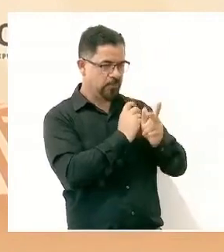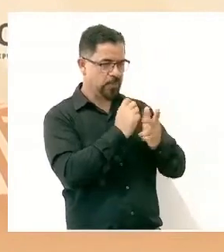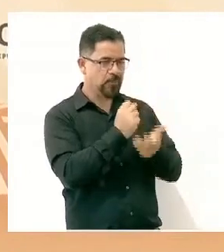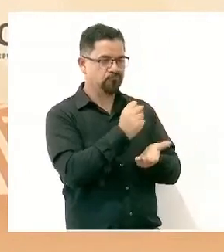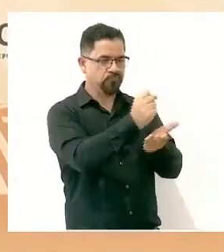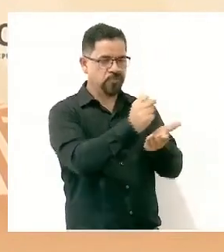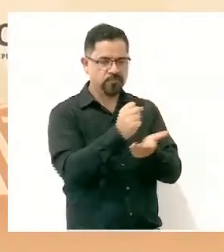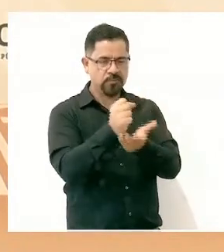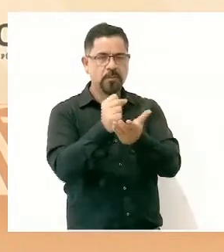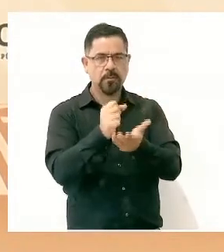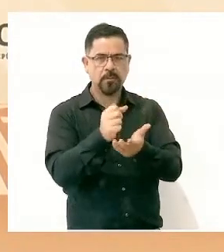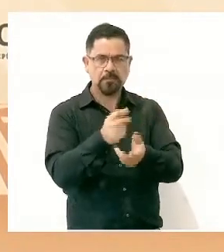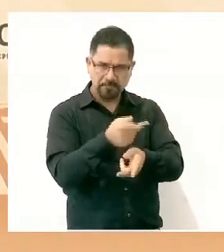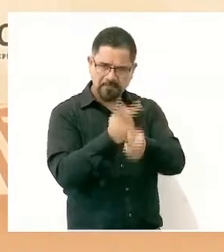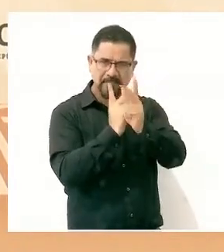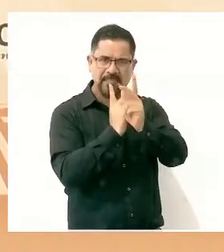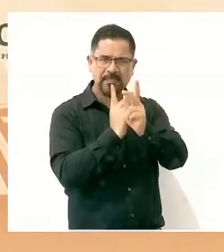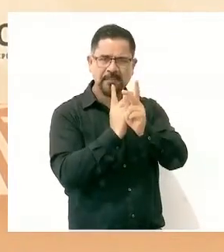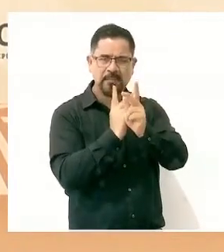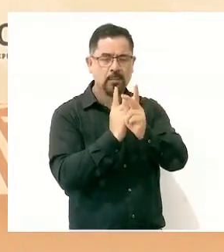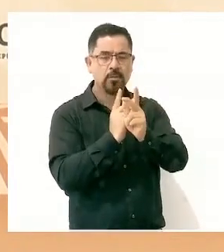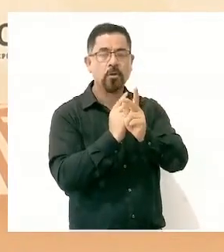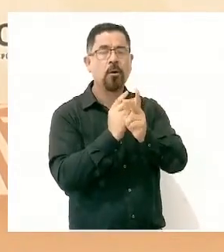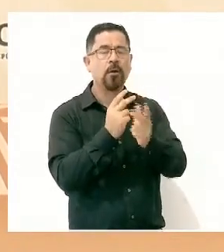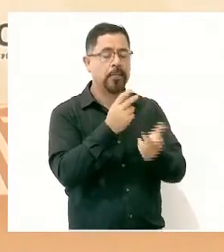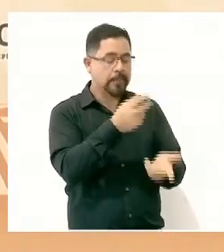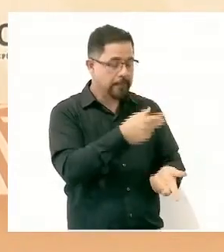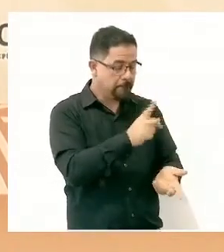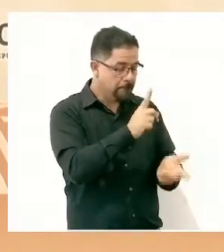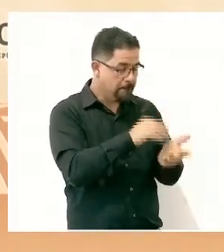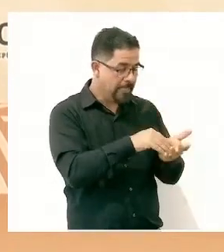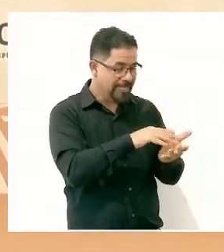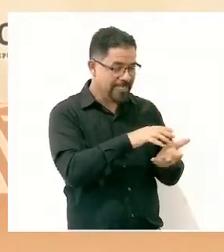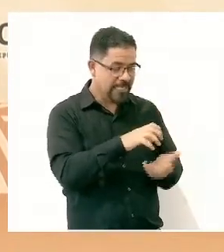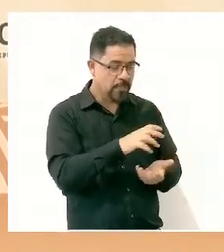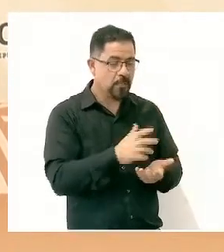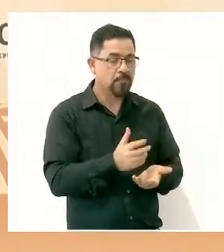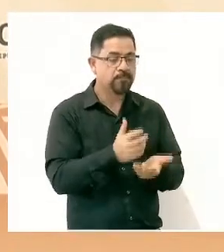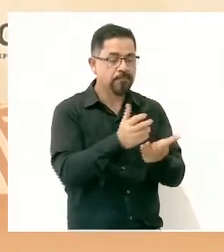No es crédito, es apoyo para vivienda,